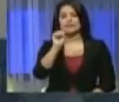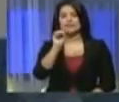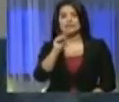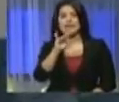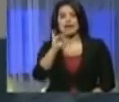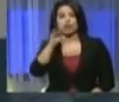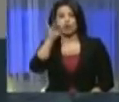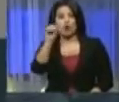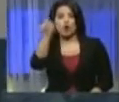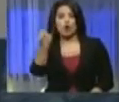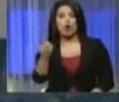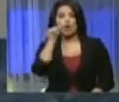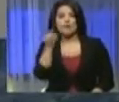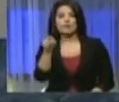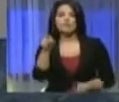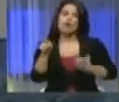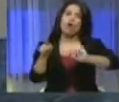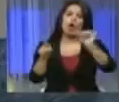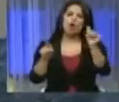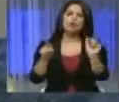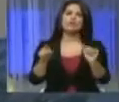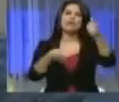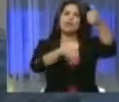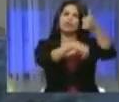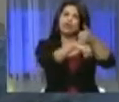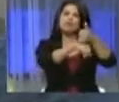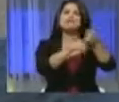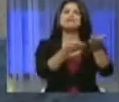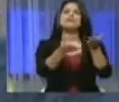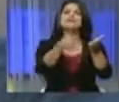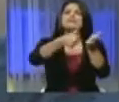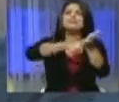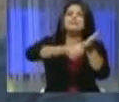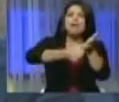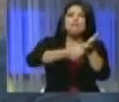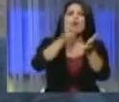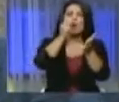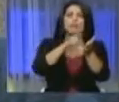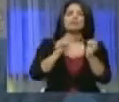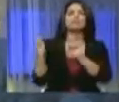director del Servicio Autónomo de Identificación del SAIME,